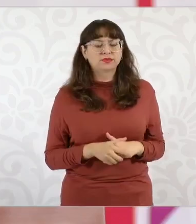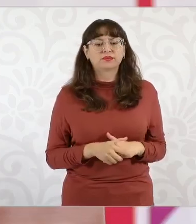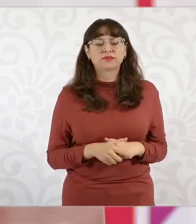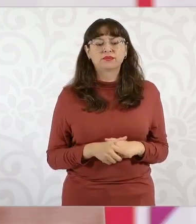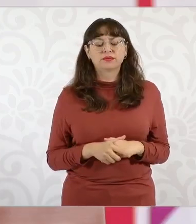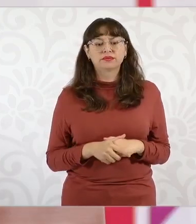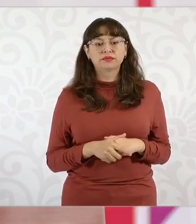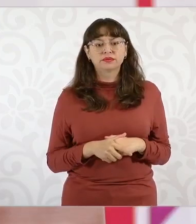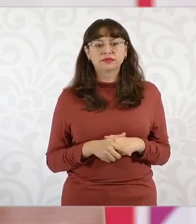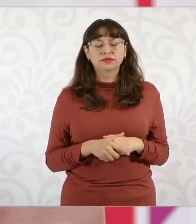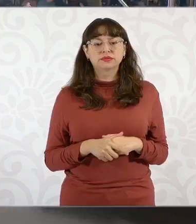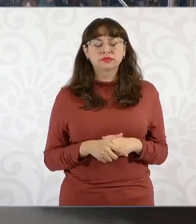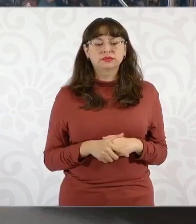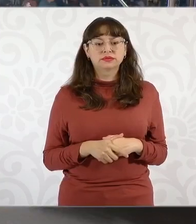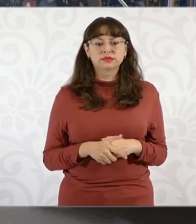que hicieron.